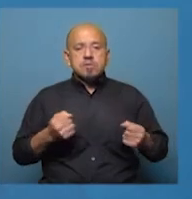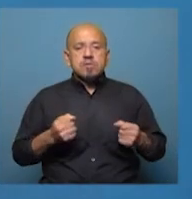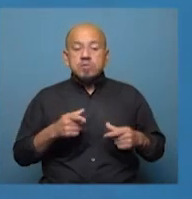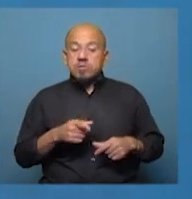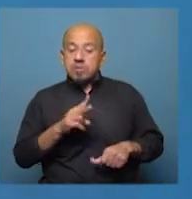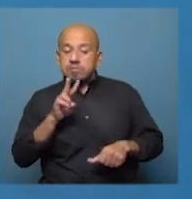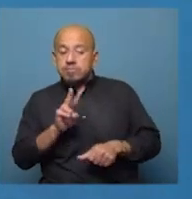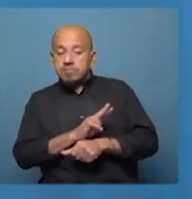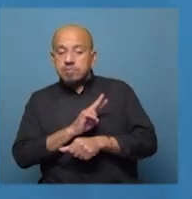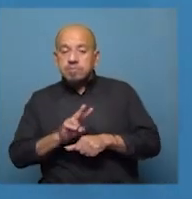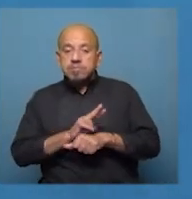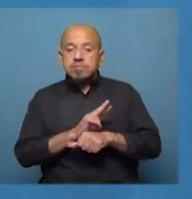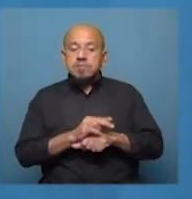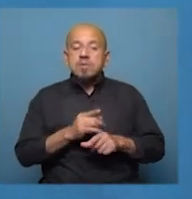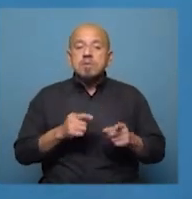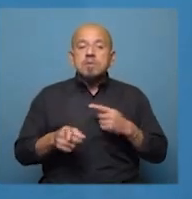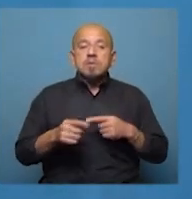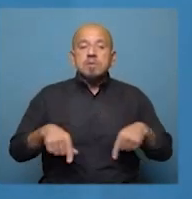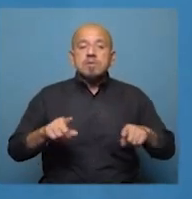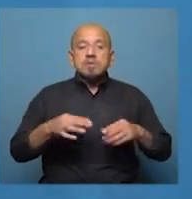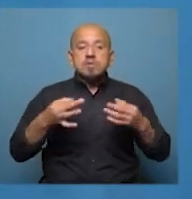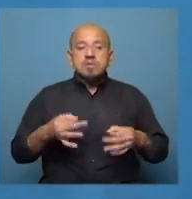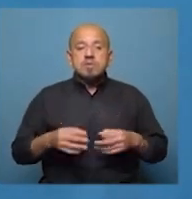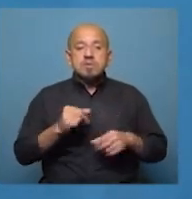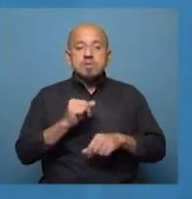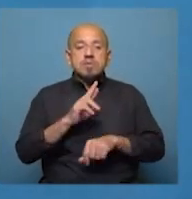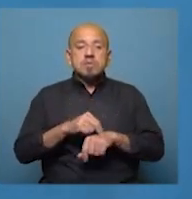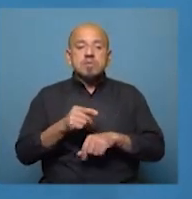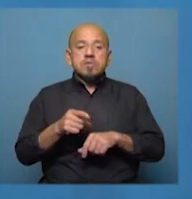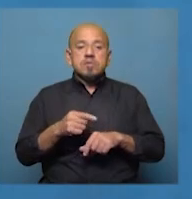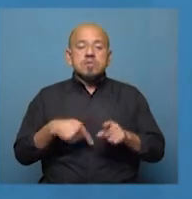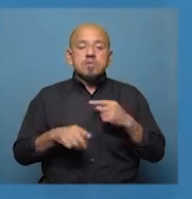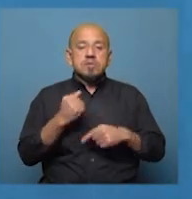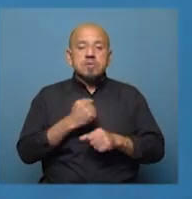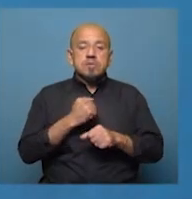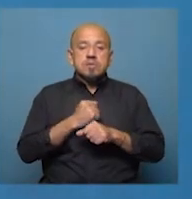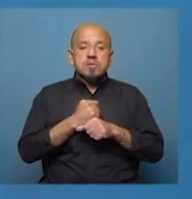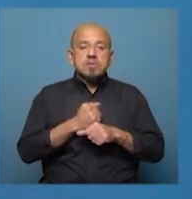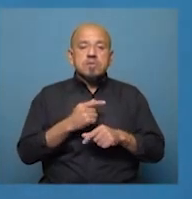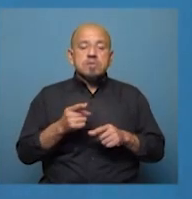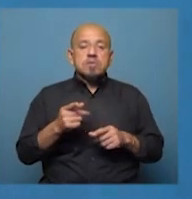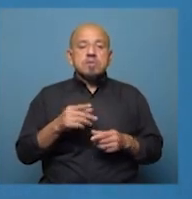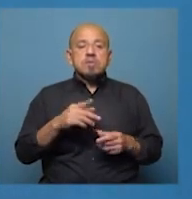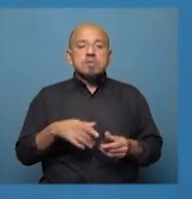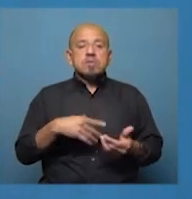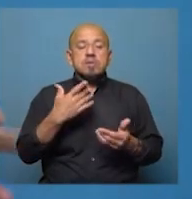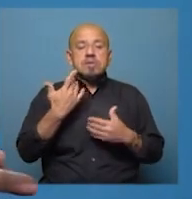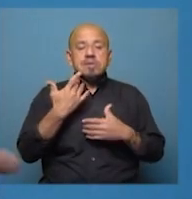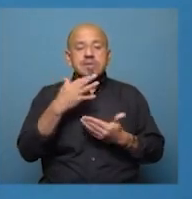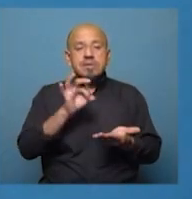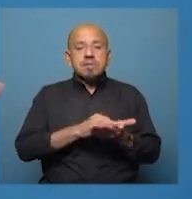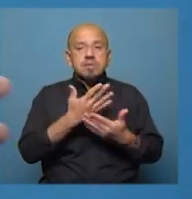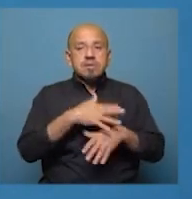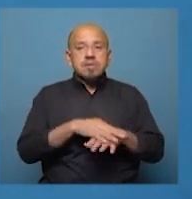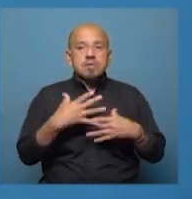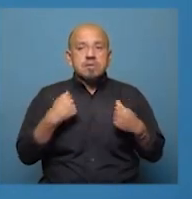que debe de garantizar el buen uso de los recursos que aportan trabajadores y estado al Sistema Nacional intego de salud y en este caso